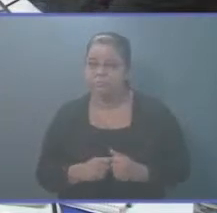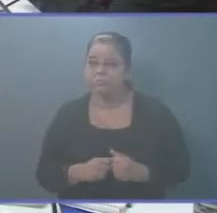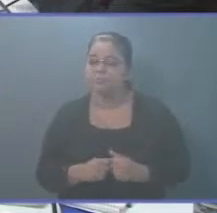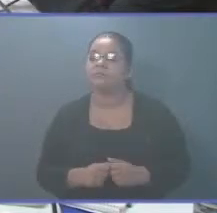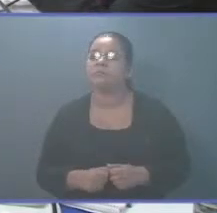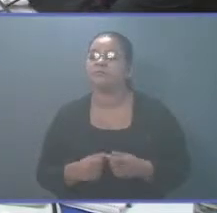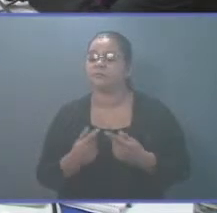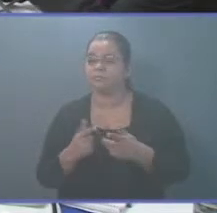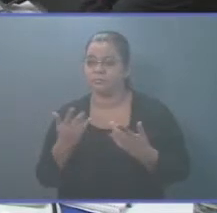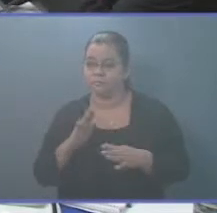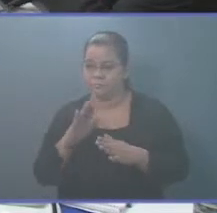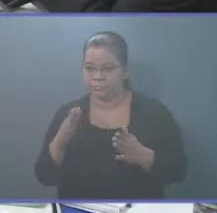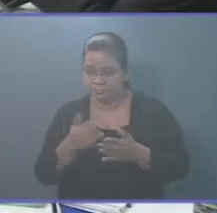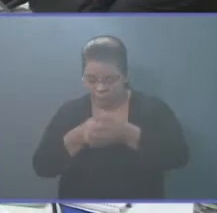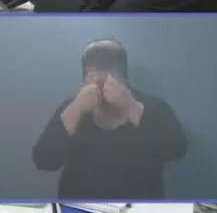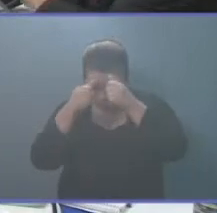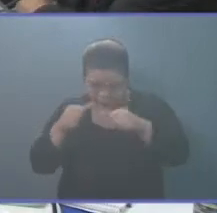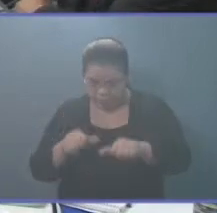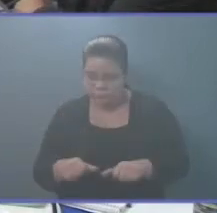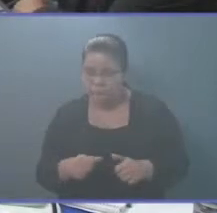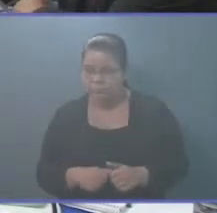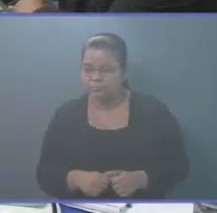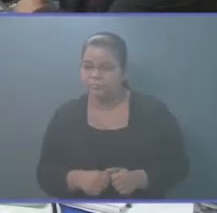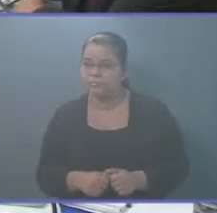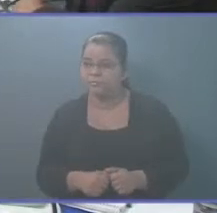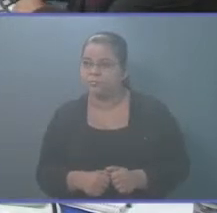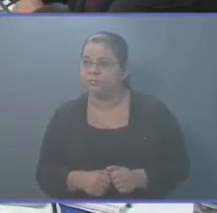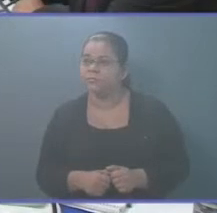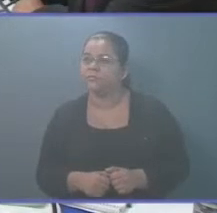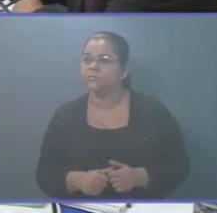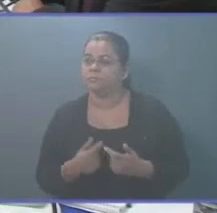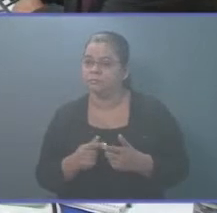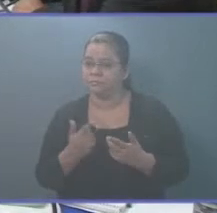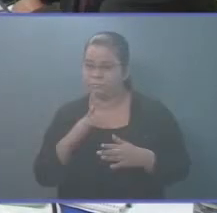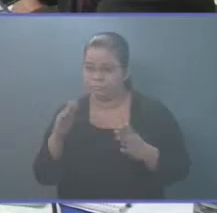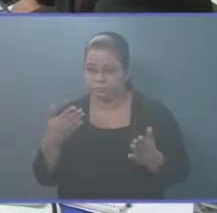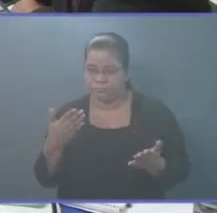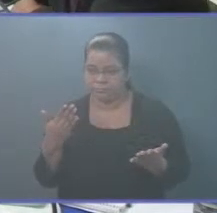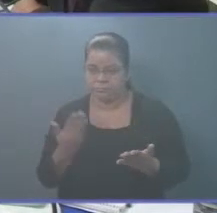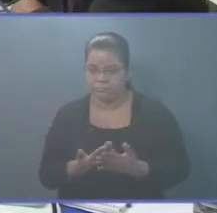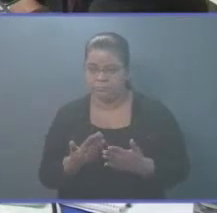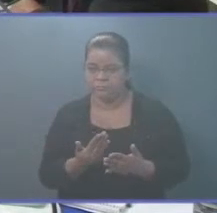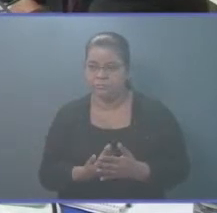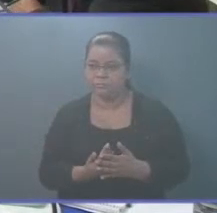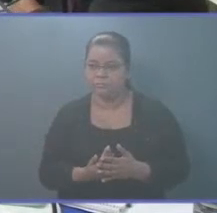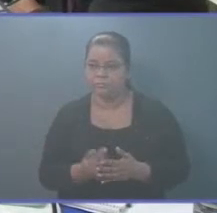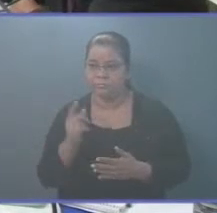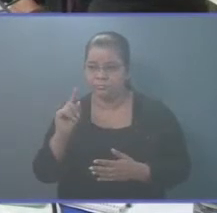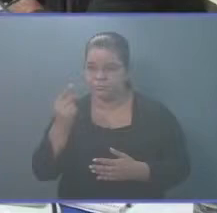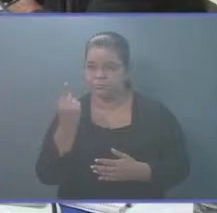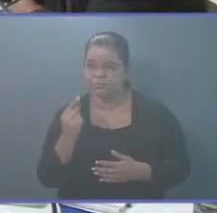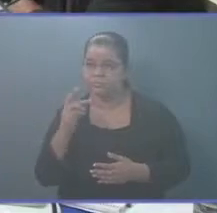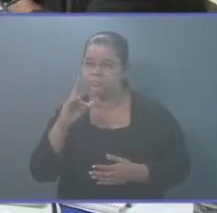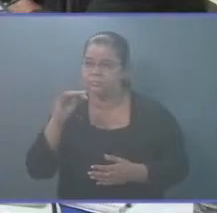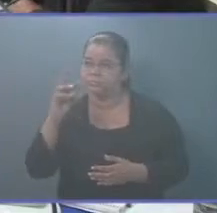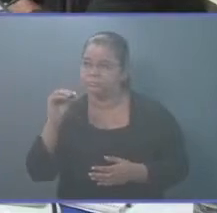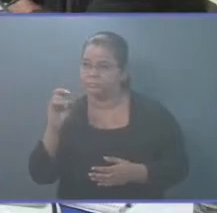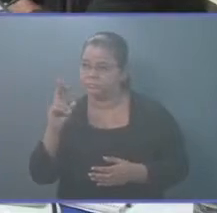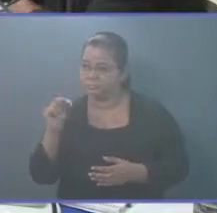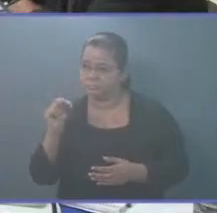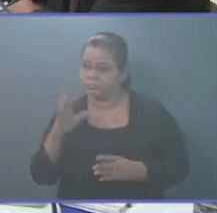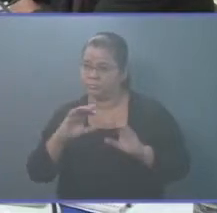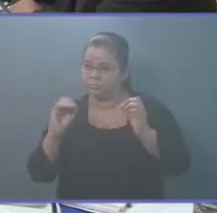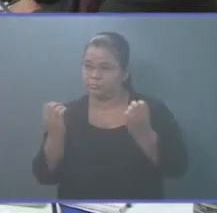caso, pues, el tráfico ilegal de personas en principio es conocido en la modalidad de crimen organizado. Entonces, tal vez quizás